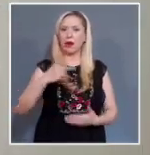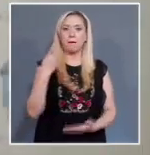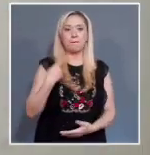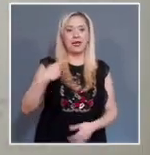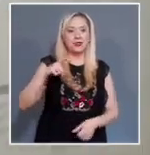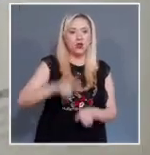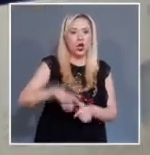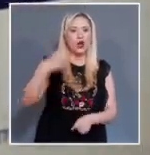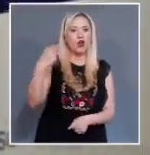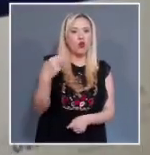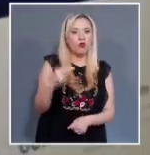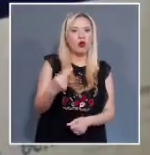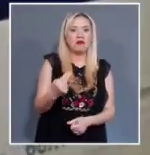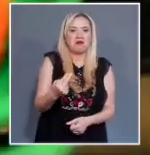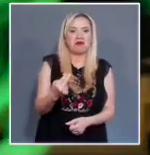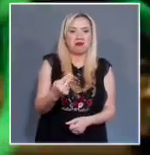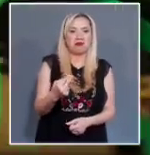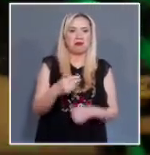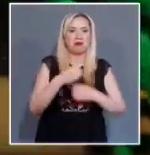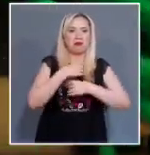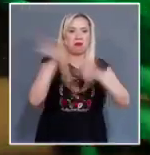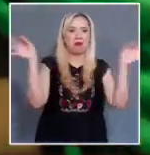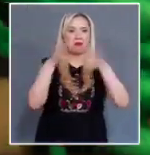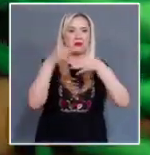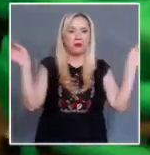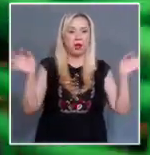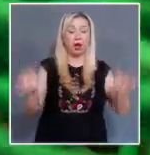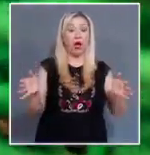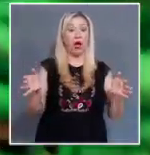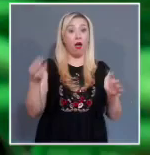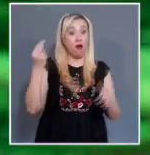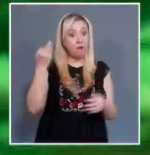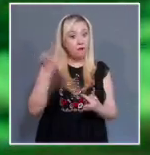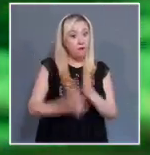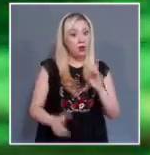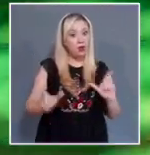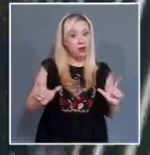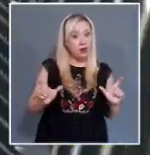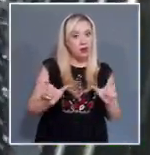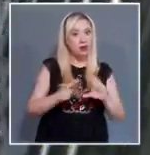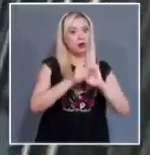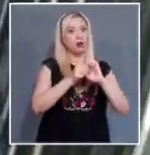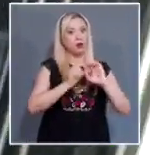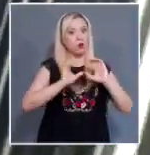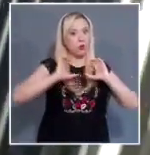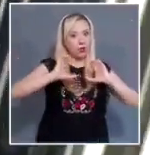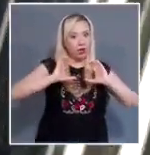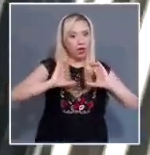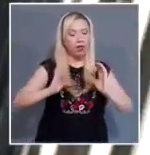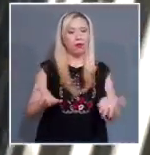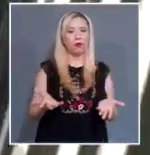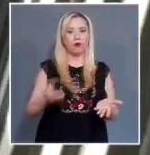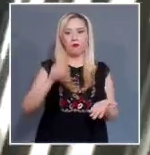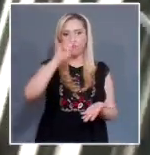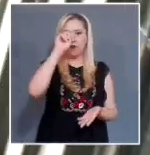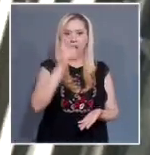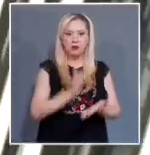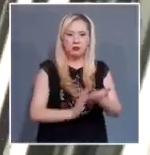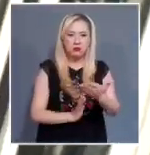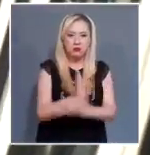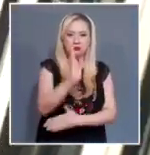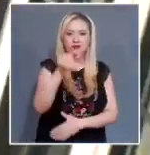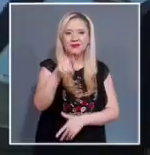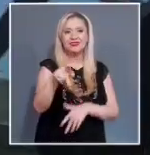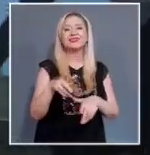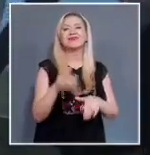quedaba suficientemente garantizada mediante el establecimiento de una sala de datos virtual. Recuerda el Tribunal General que al tenor del